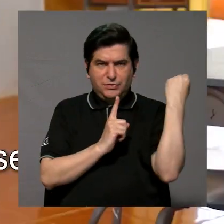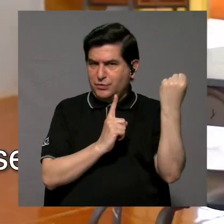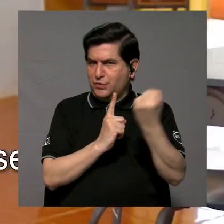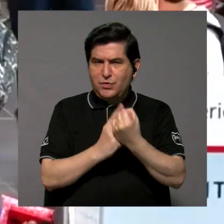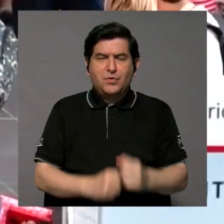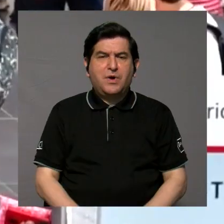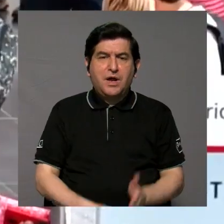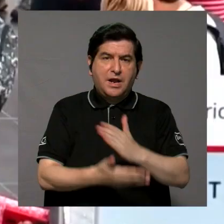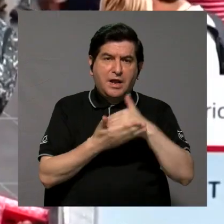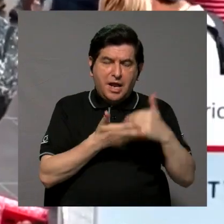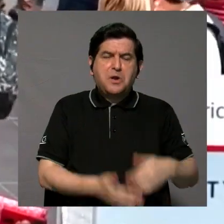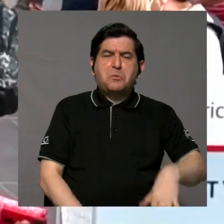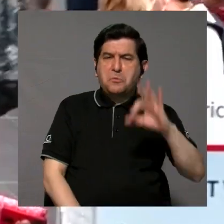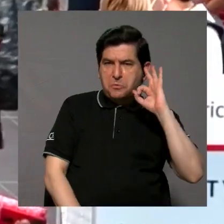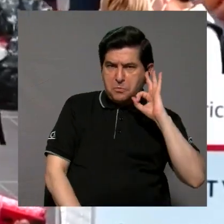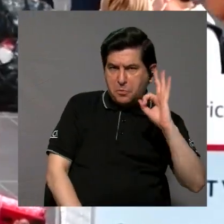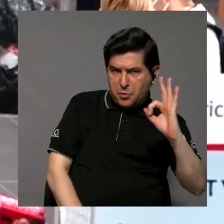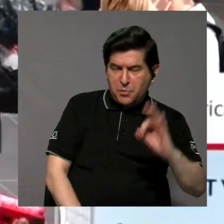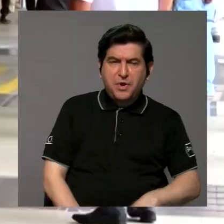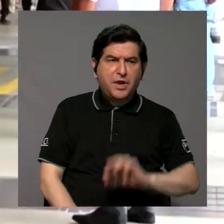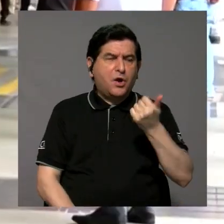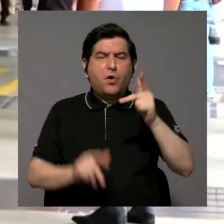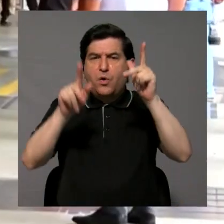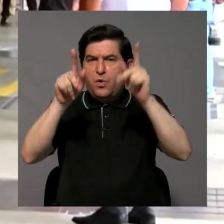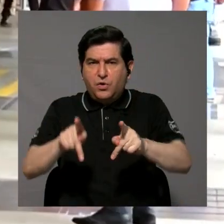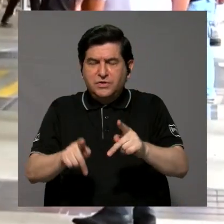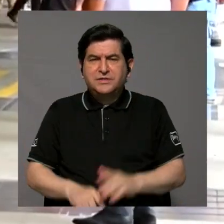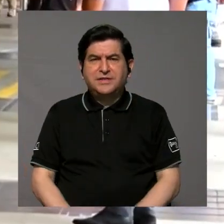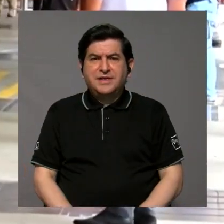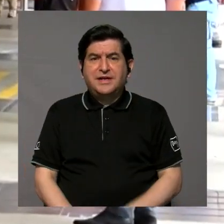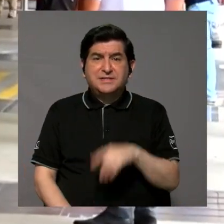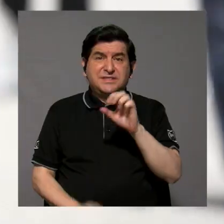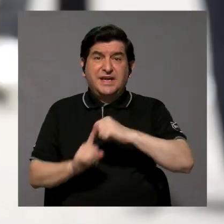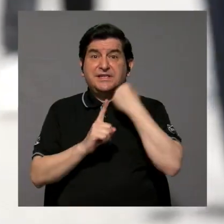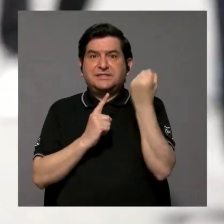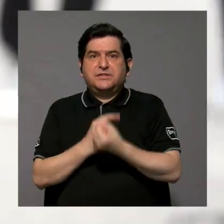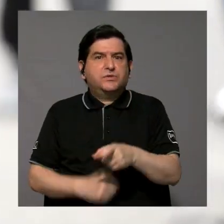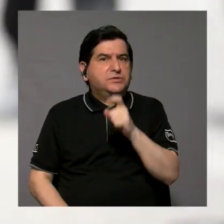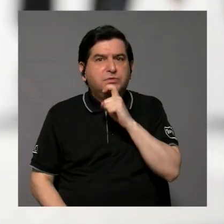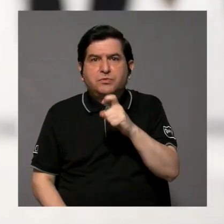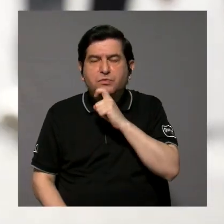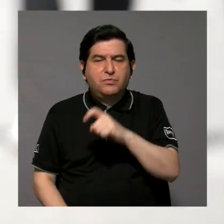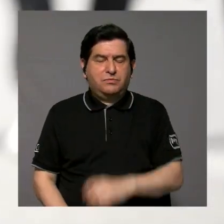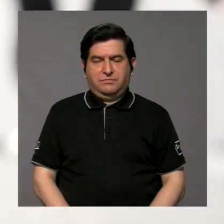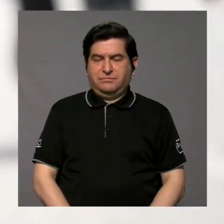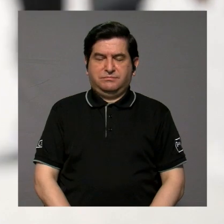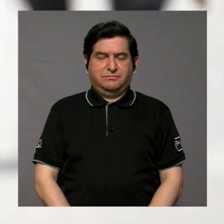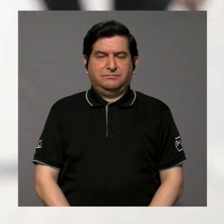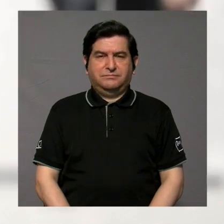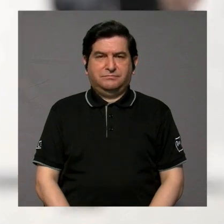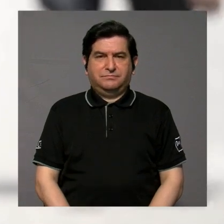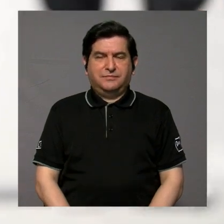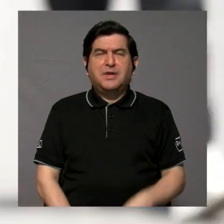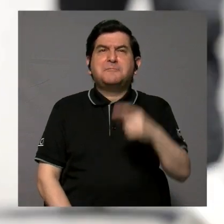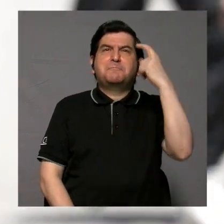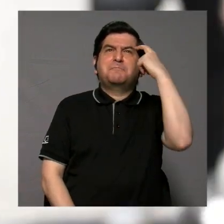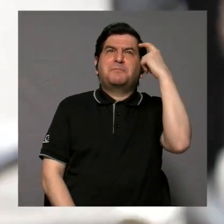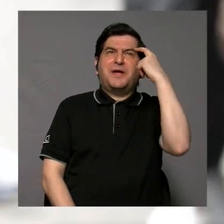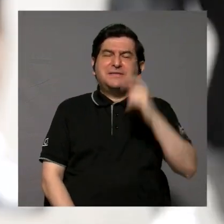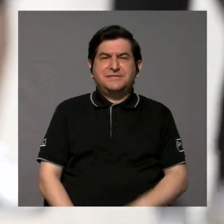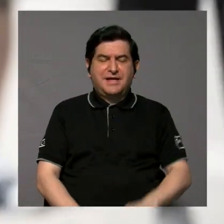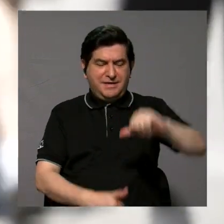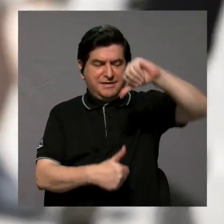barco. Algunas personas iban en un yate, otras personas iban en un crucero, otras sin salvavidas y otras se estaban ahogando en el mar. Y bueno, cuando pensamos